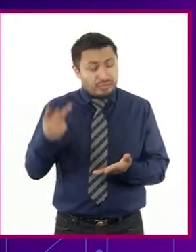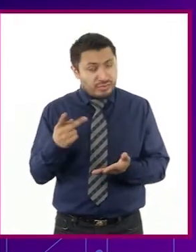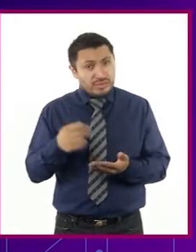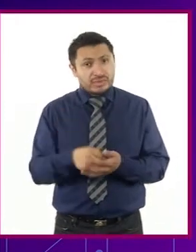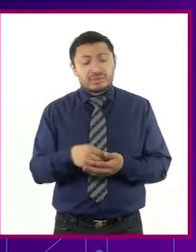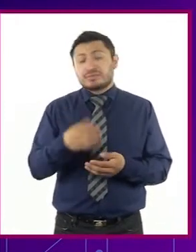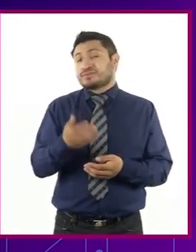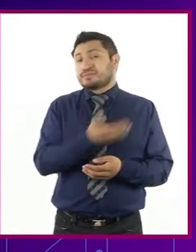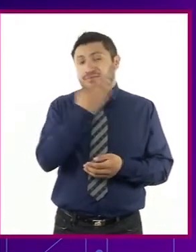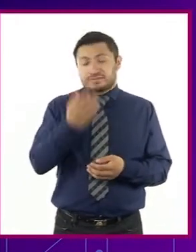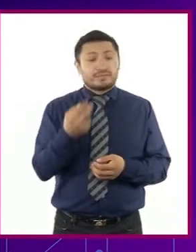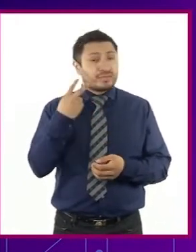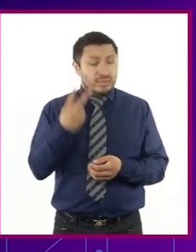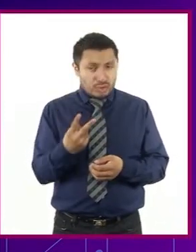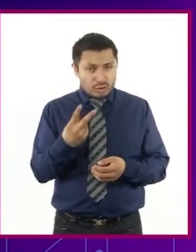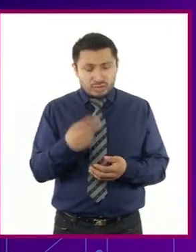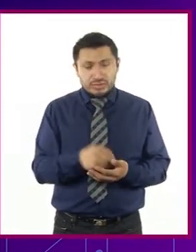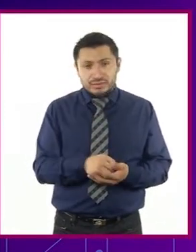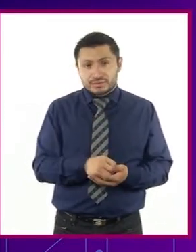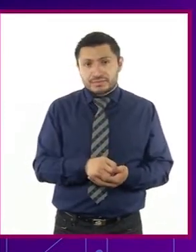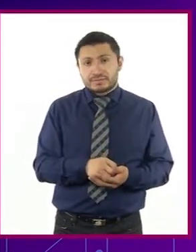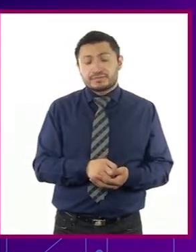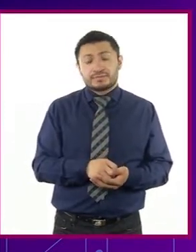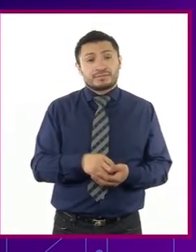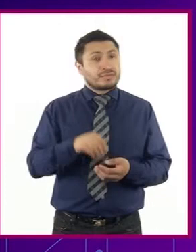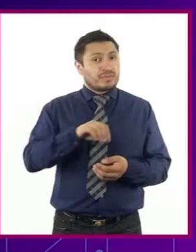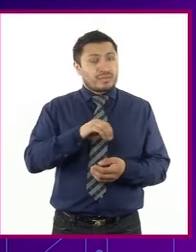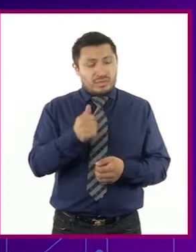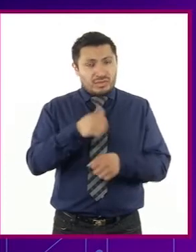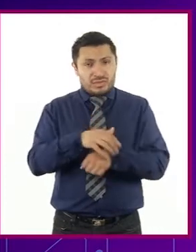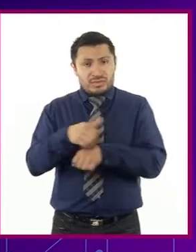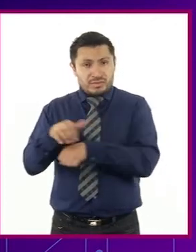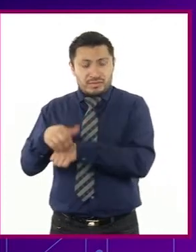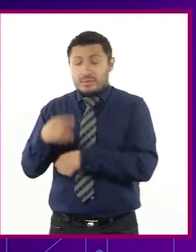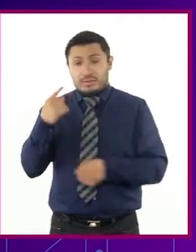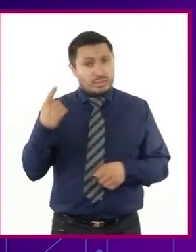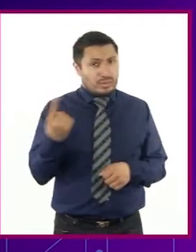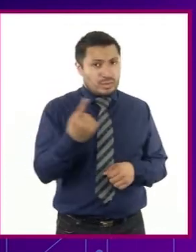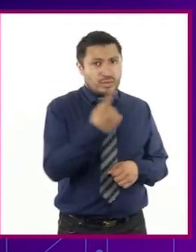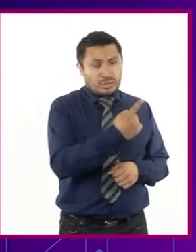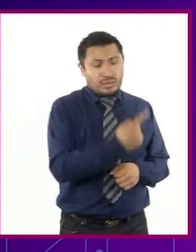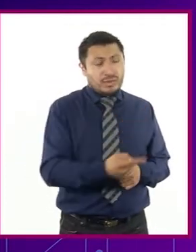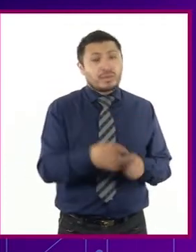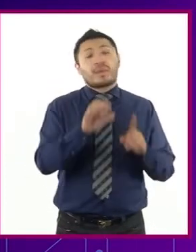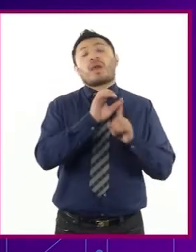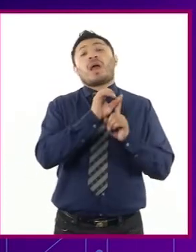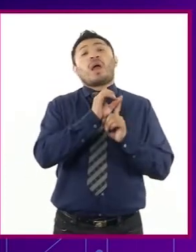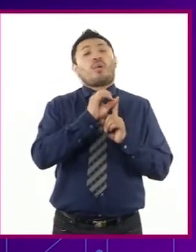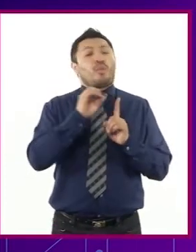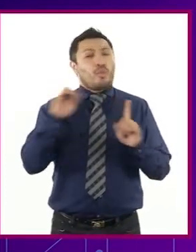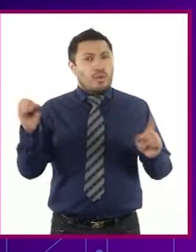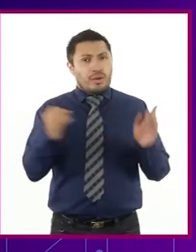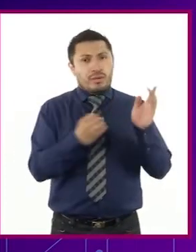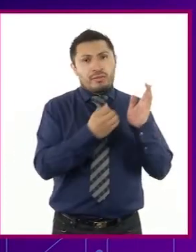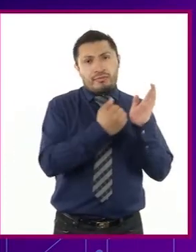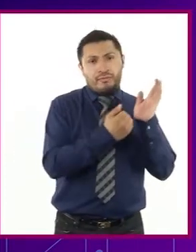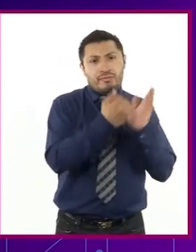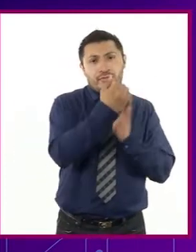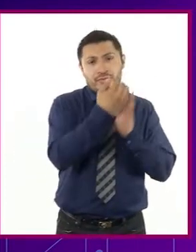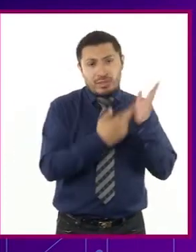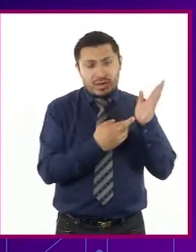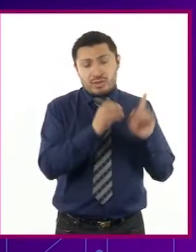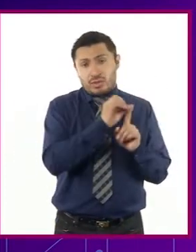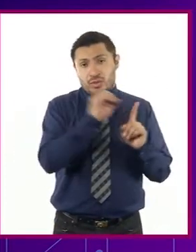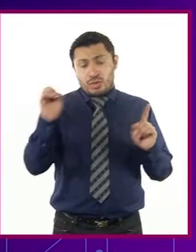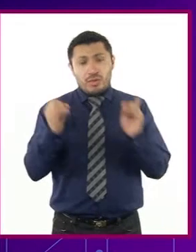de este dato es 2 y la de los demás datos es 1. Al ordenar los datos de menor a mayor, es visible